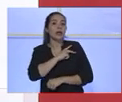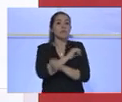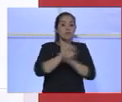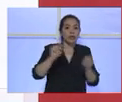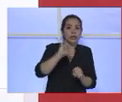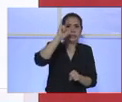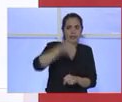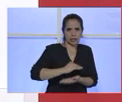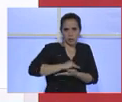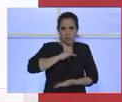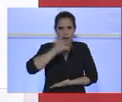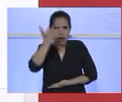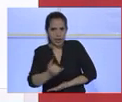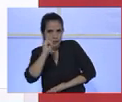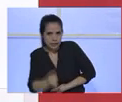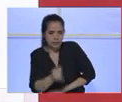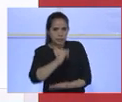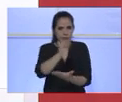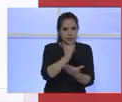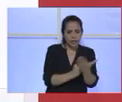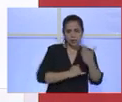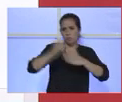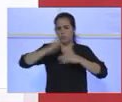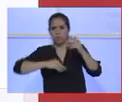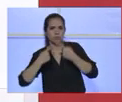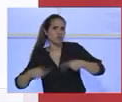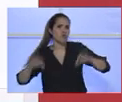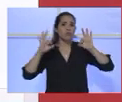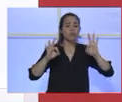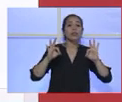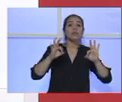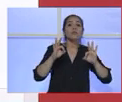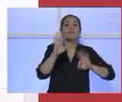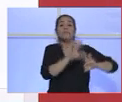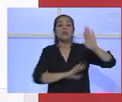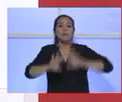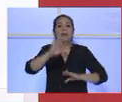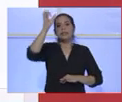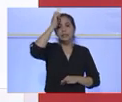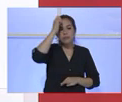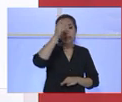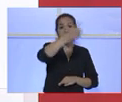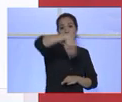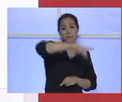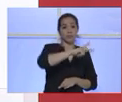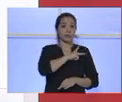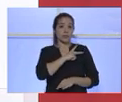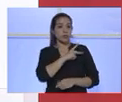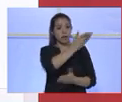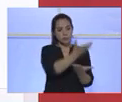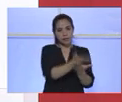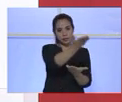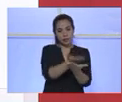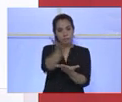este tema del diseño y de la construcción de los aeropuertos sean quienes nos hagan un diseño icónico para que tengamos un